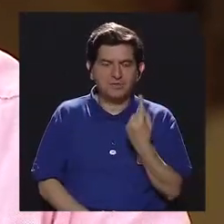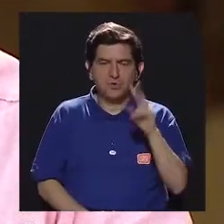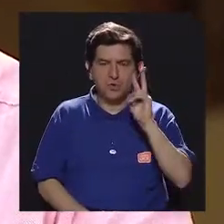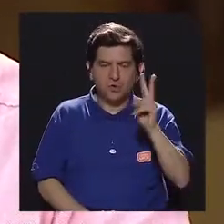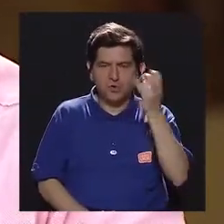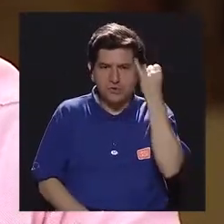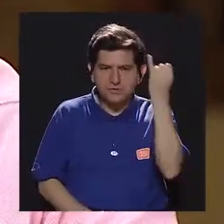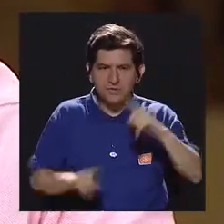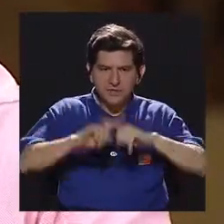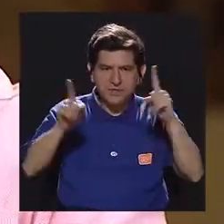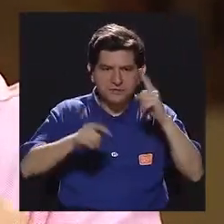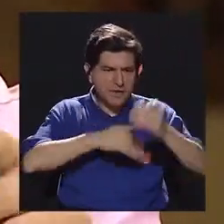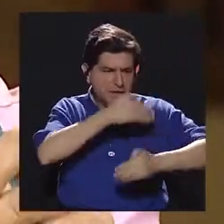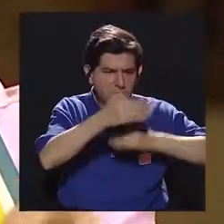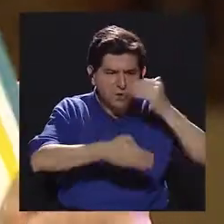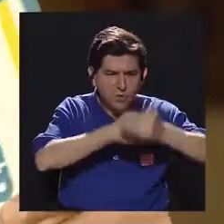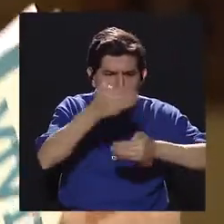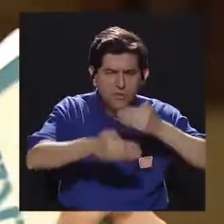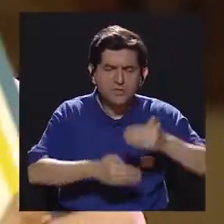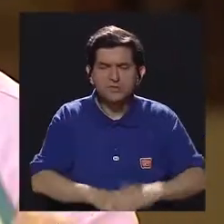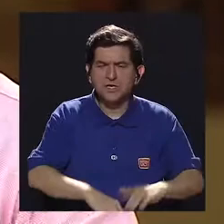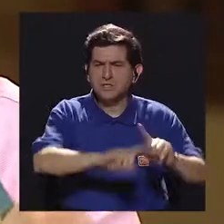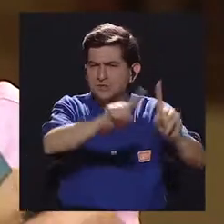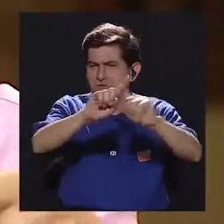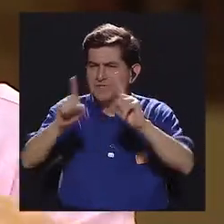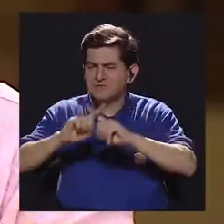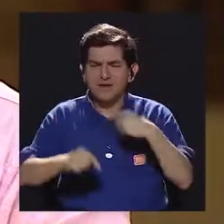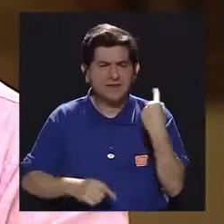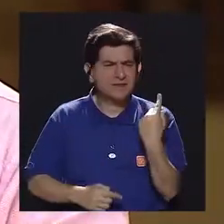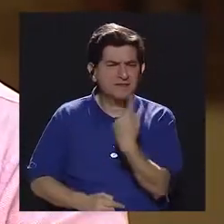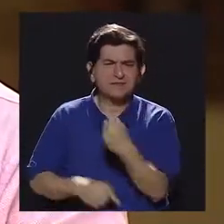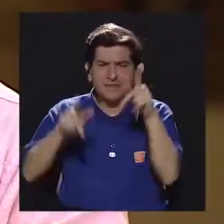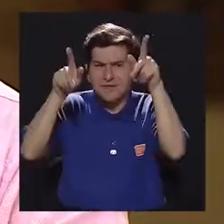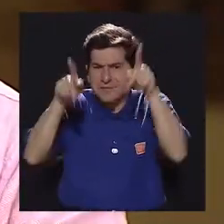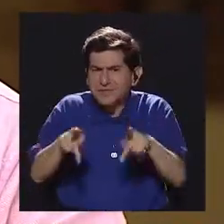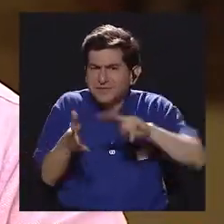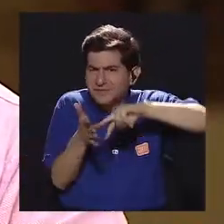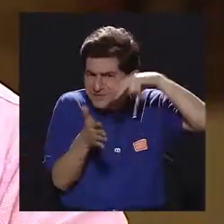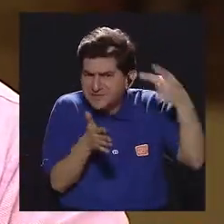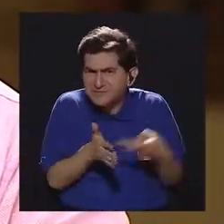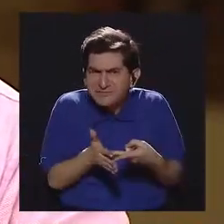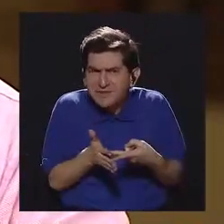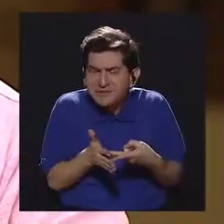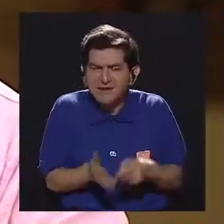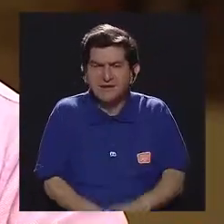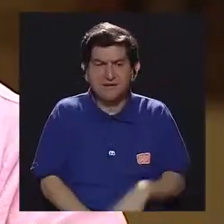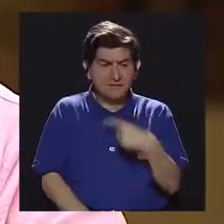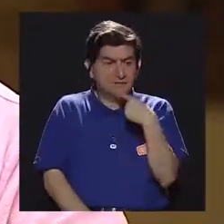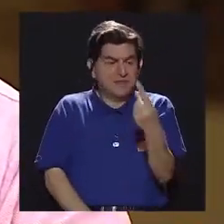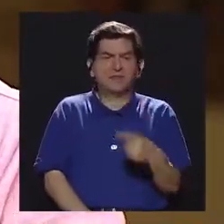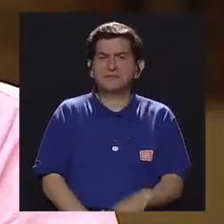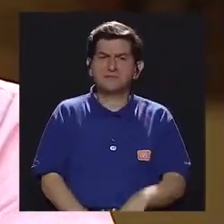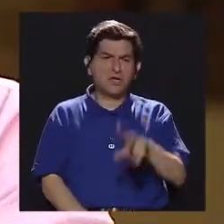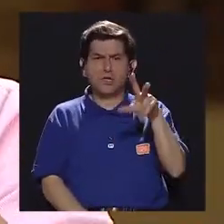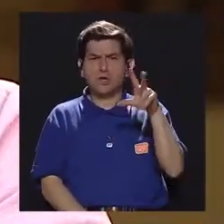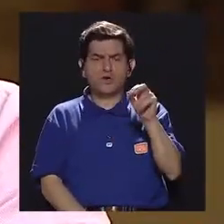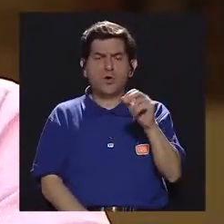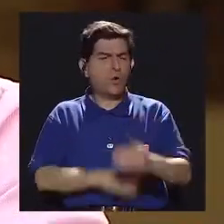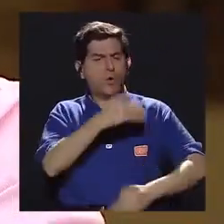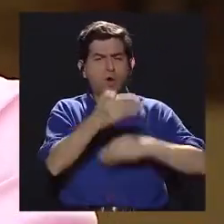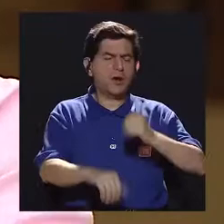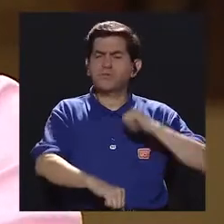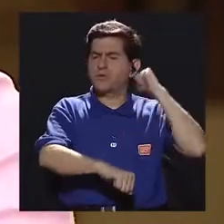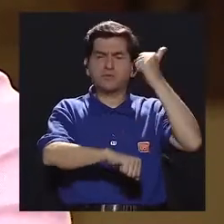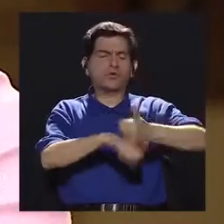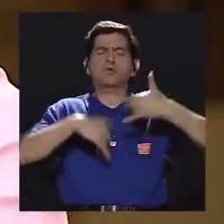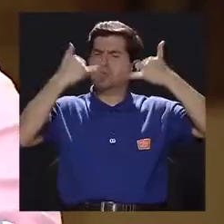¿existe algún protocolo o cada paciente es diferente a la hora de valorar? Es decir, se dice, bueno, no, el